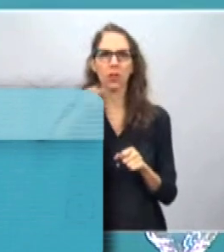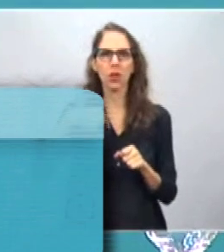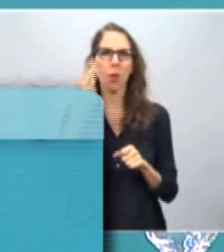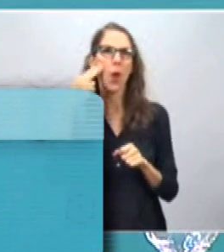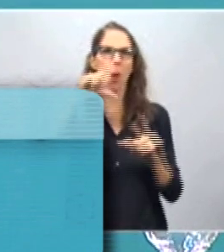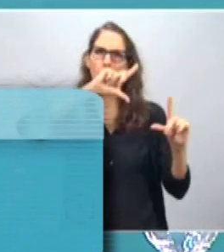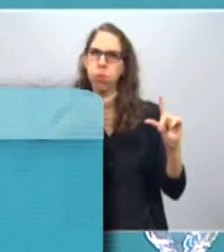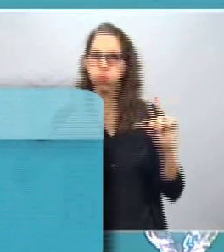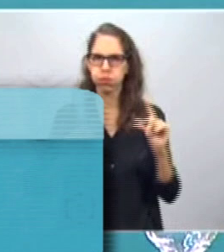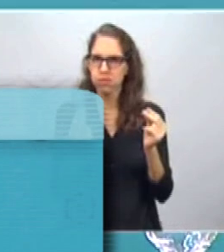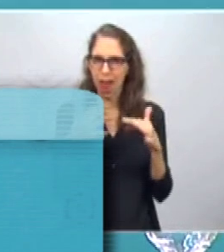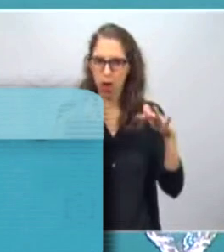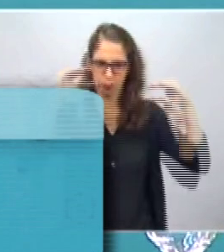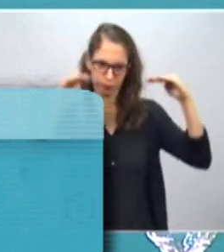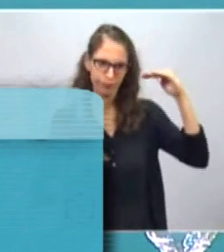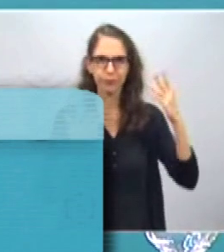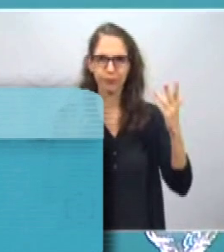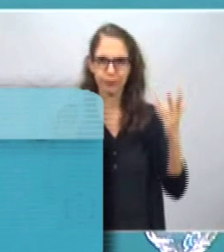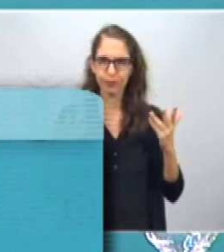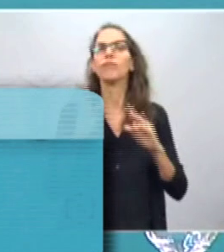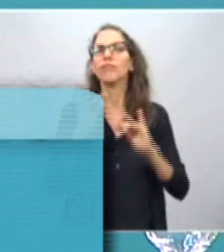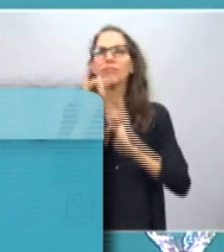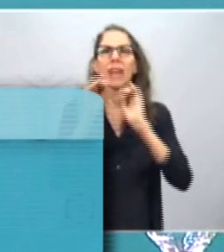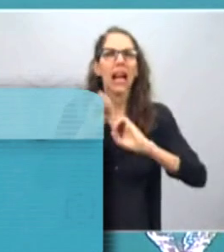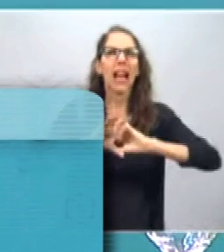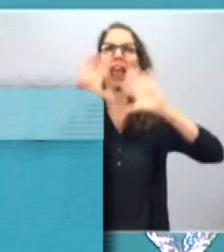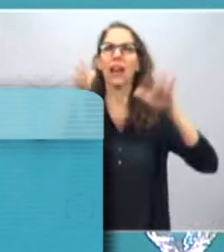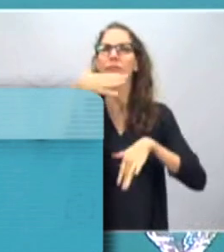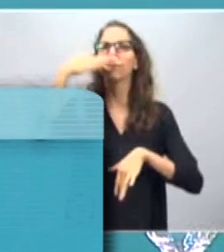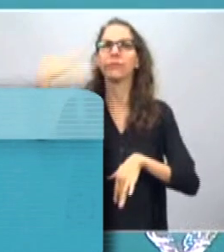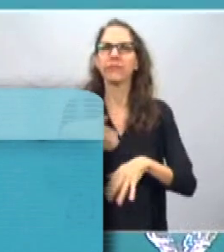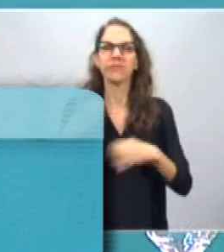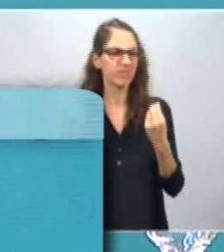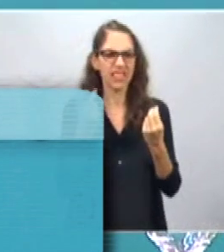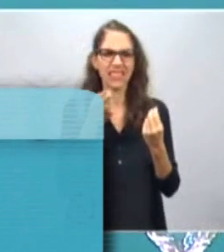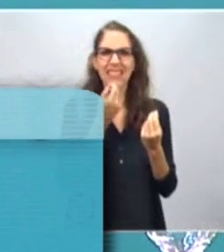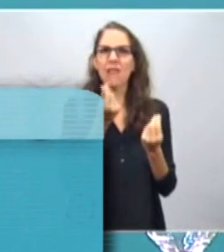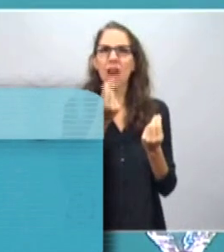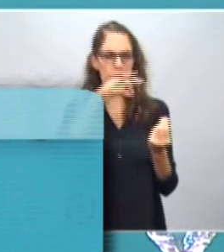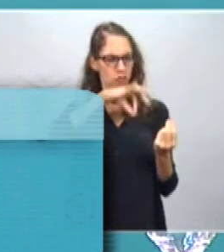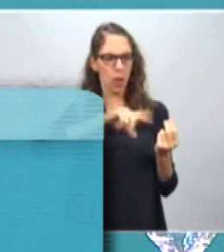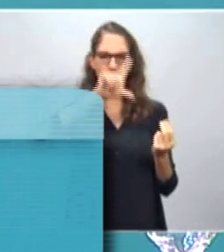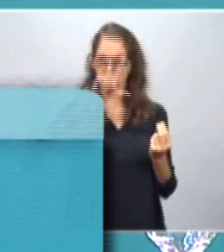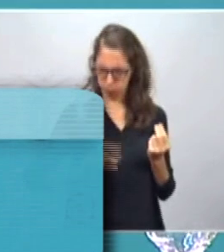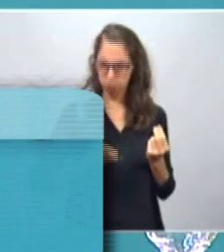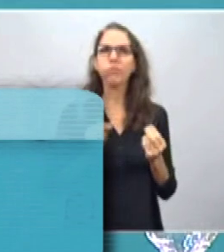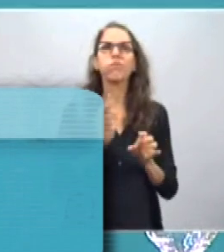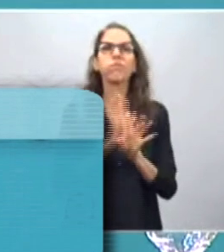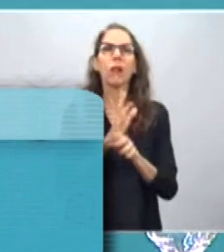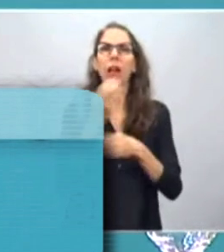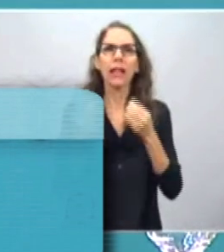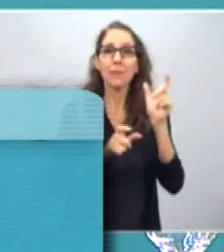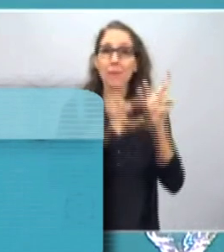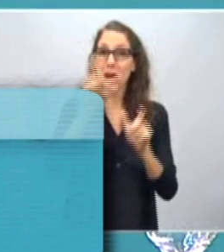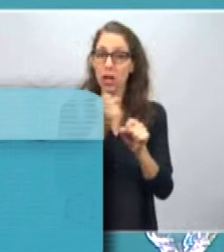14,9%. Para ponerlo de manera clara y categórica, eso significa en definitiva que el trabajador